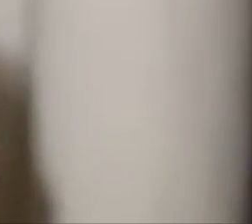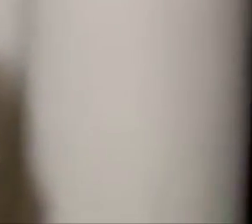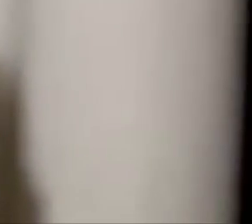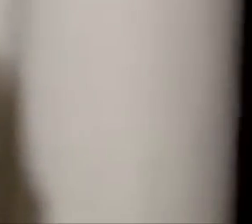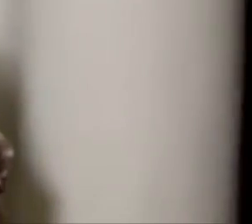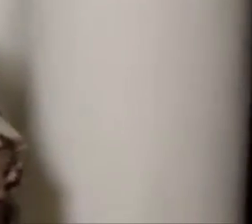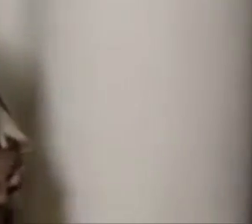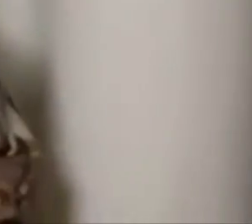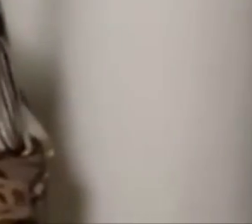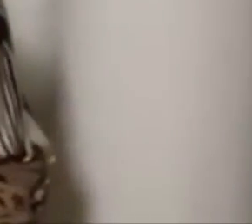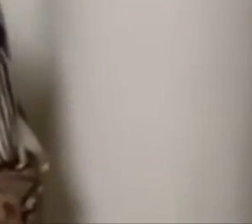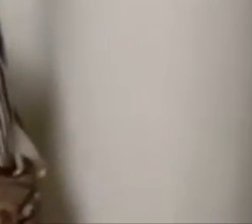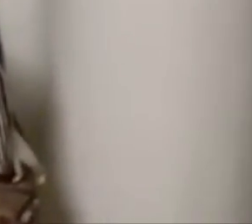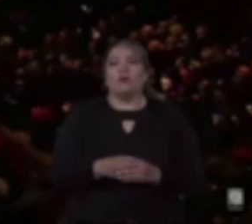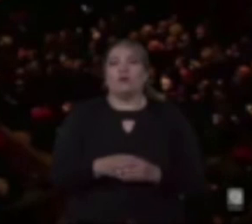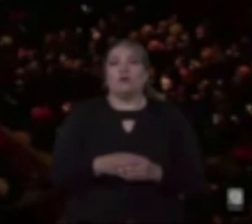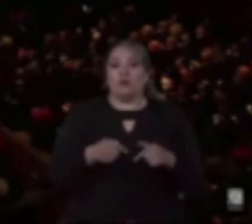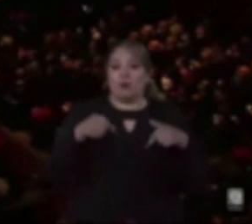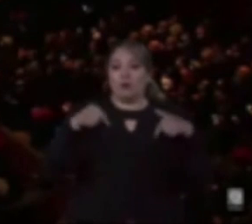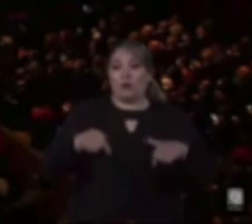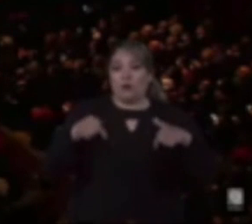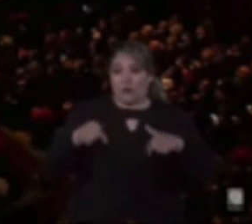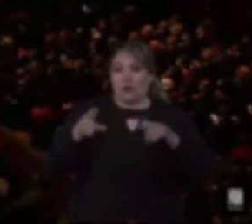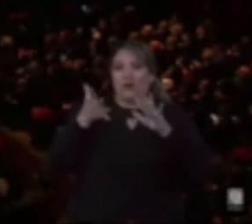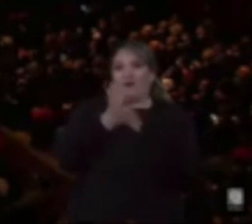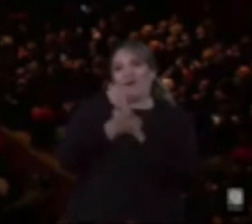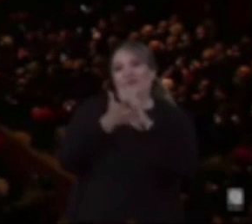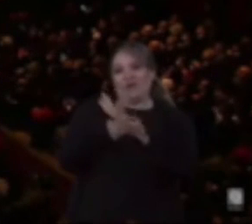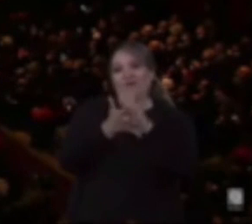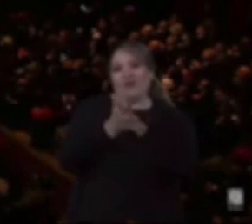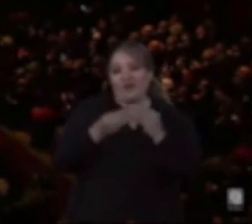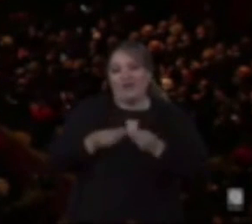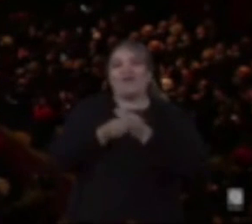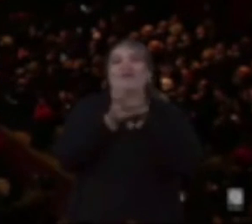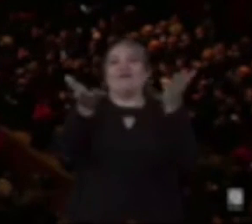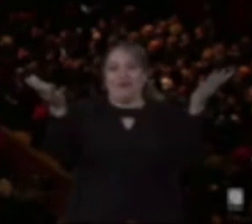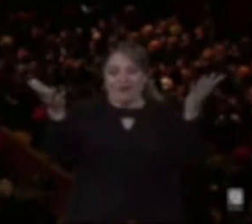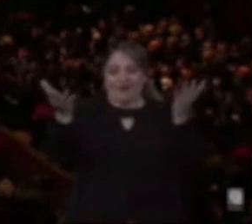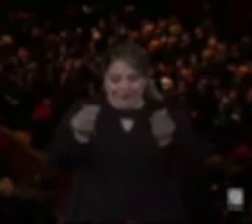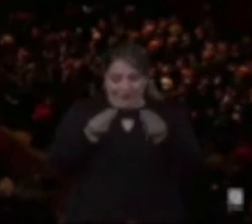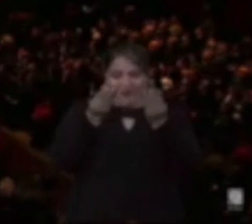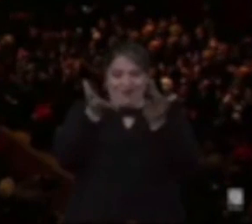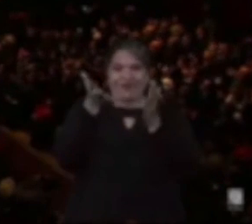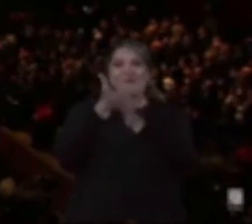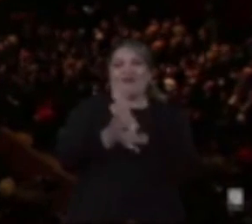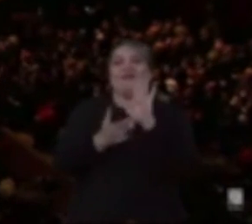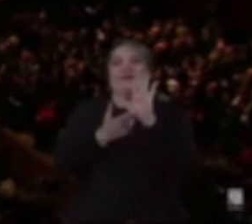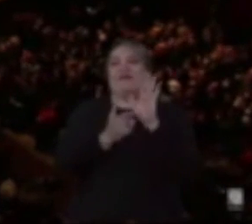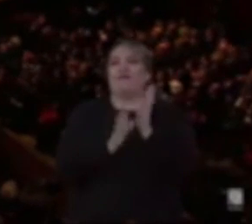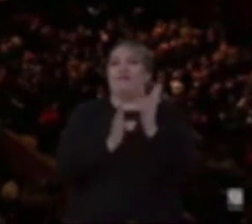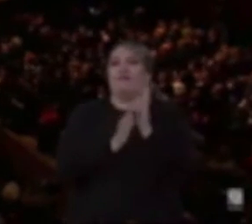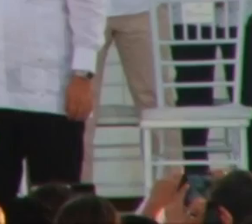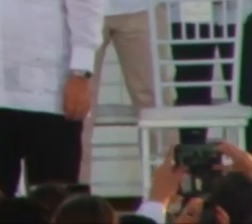que sirven es de lavadero de los crímenes. Así reaccionó la congresista María Fernanda Cabal a la presentación del informe de la Comisión